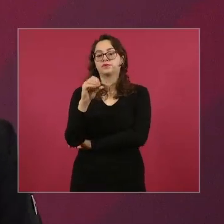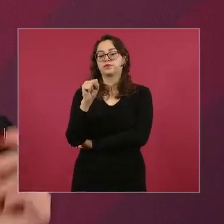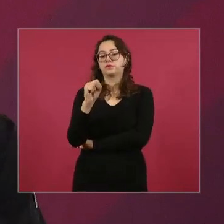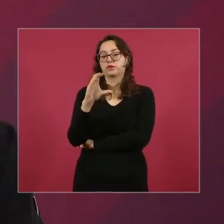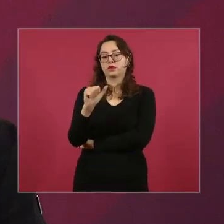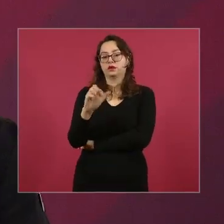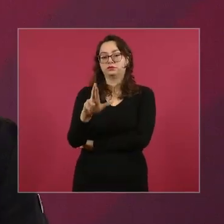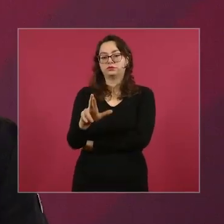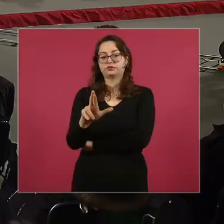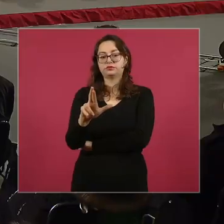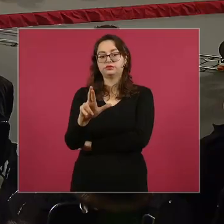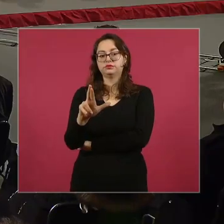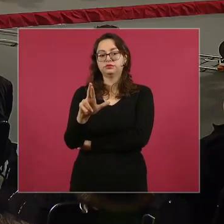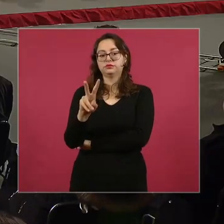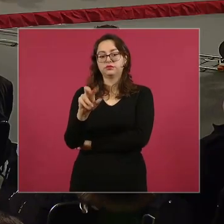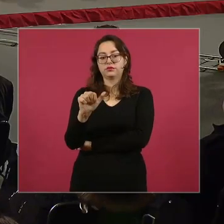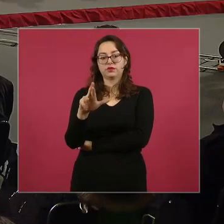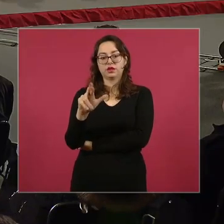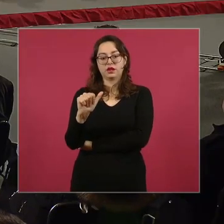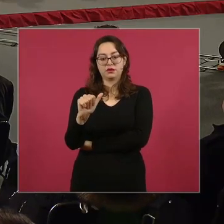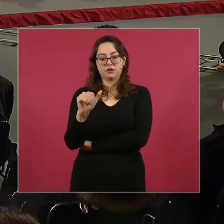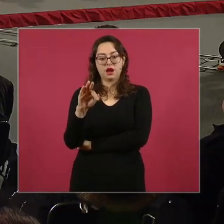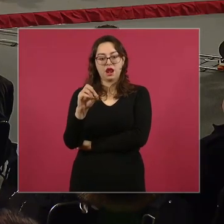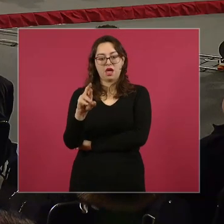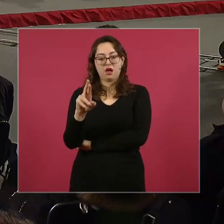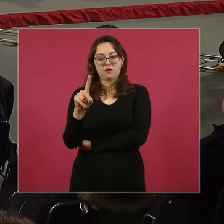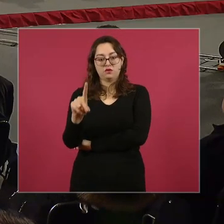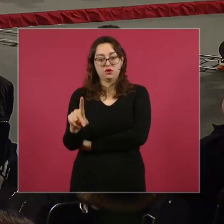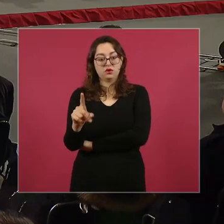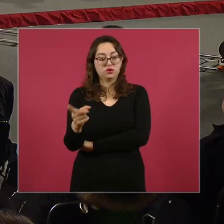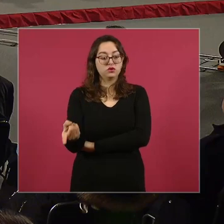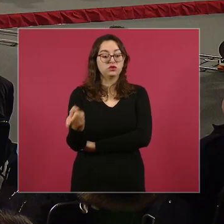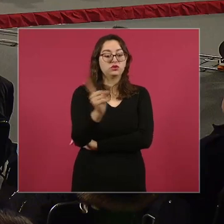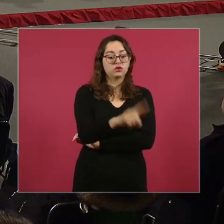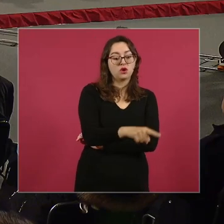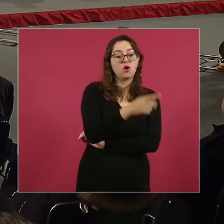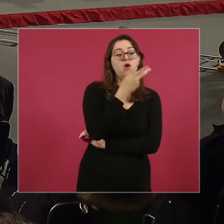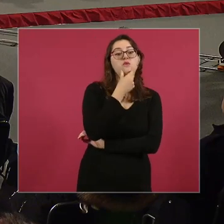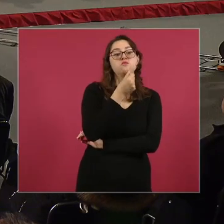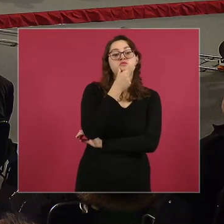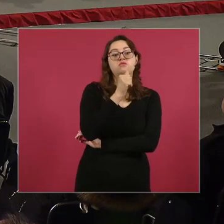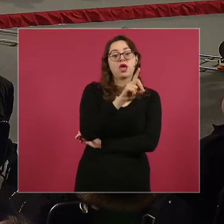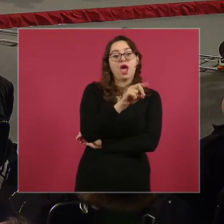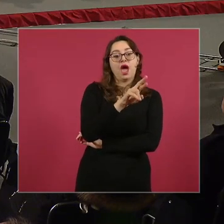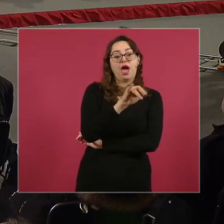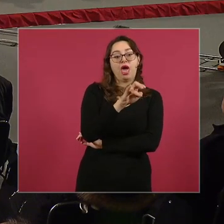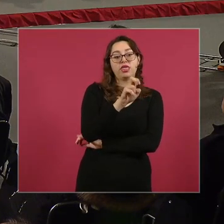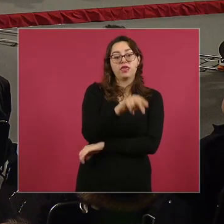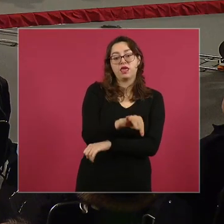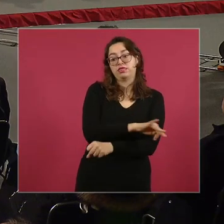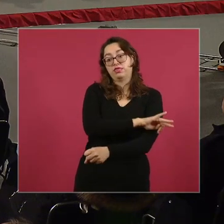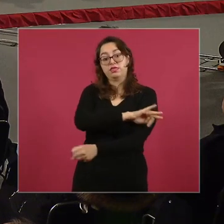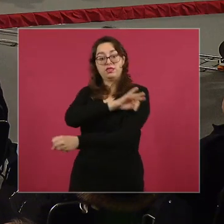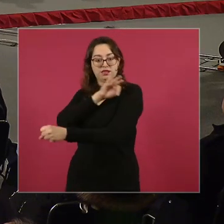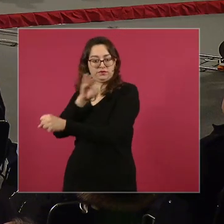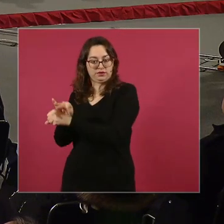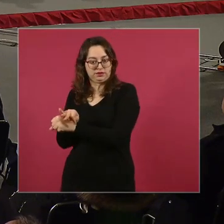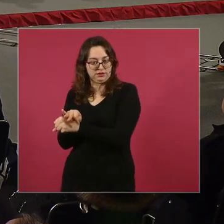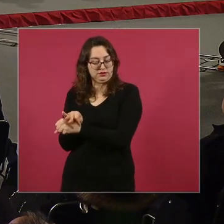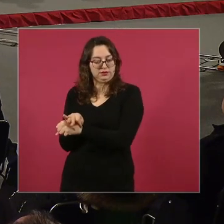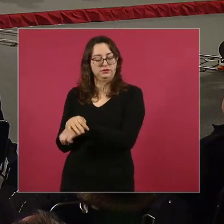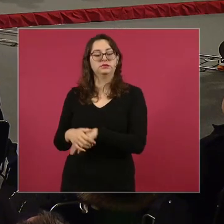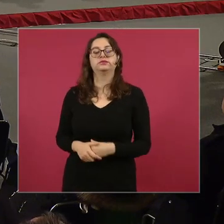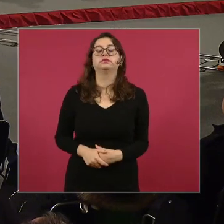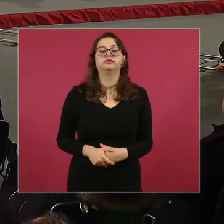cierto, Adrián Alcalá lo defendió en una entrevista para Contralínea. Pero vamos a ver. Hasta hace poco